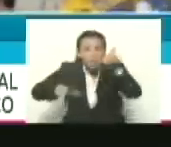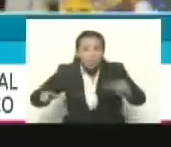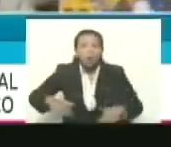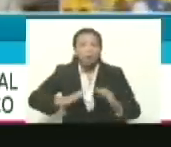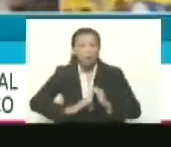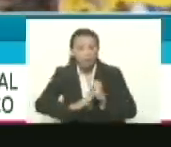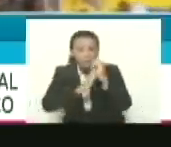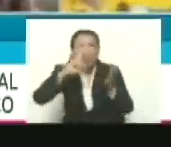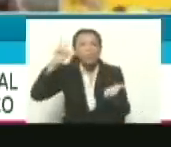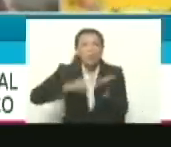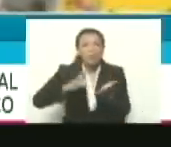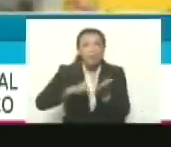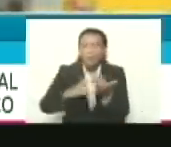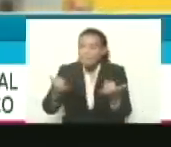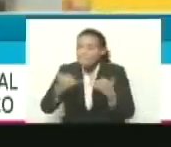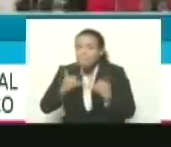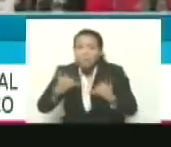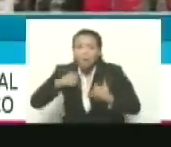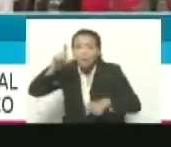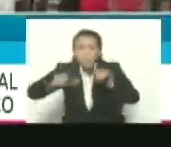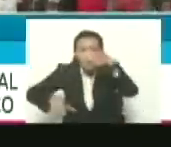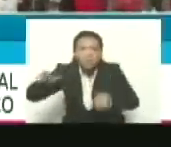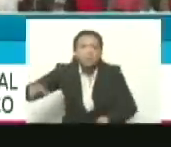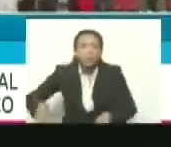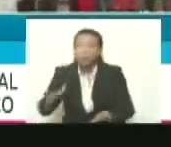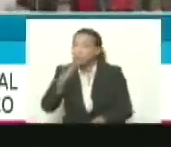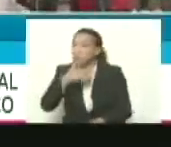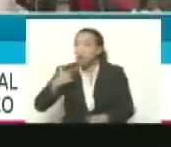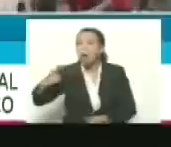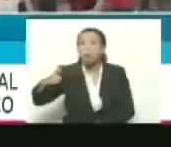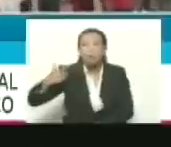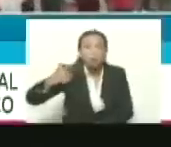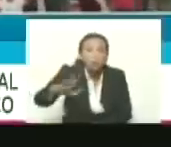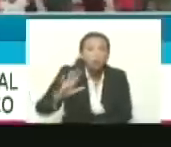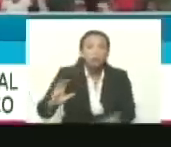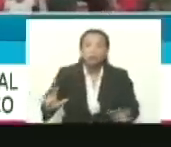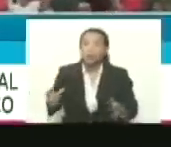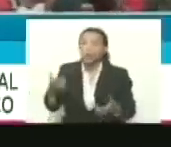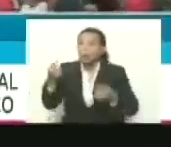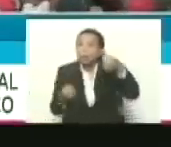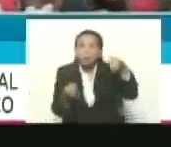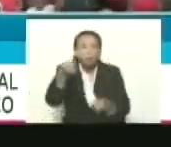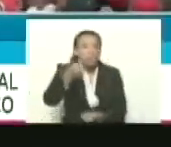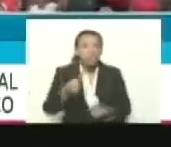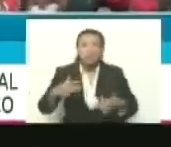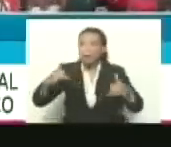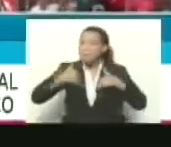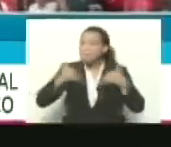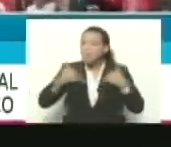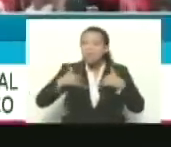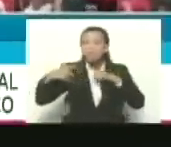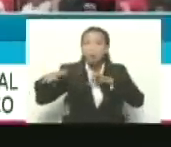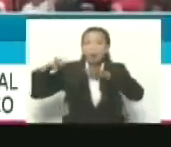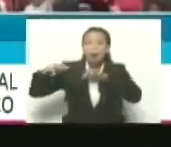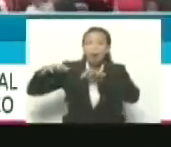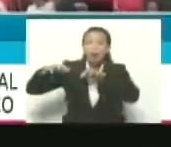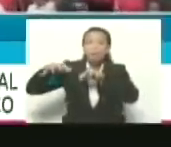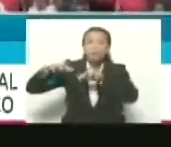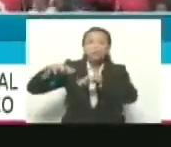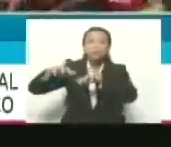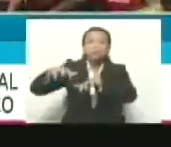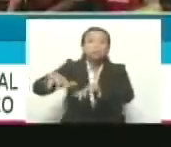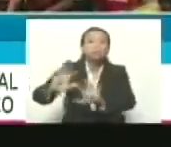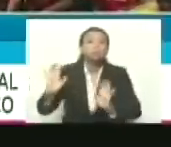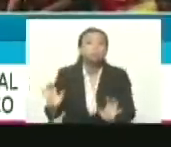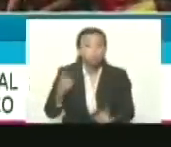verdad, autoconvocada, sin autobuses, sin camioneticas, nada de eso. Nosotros